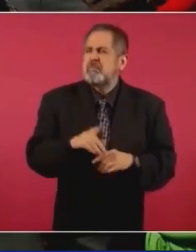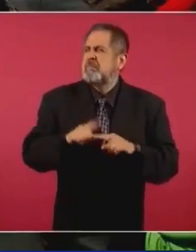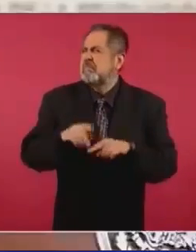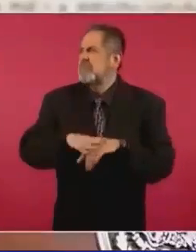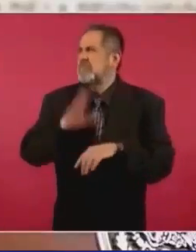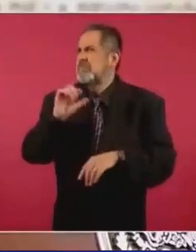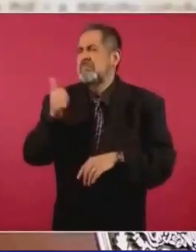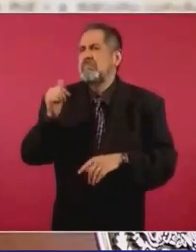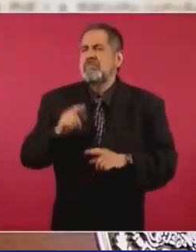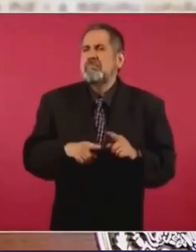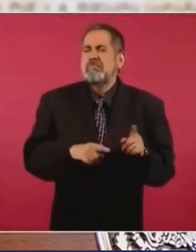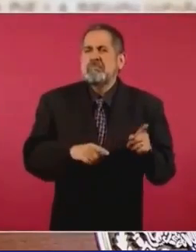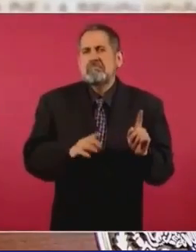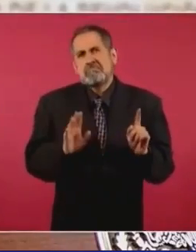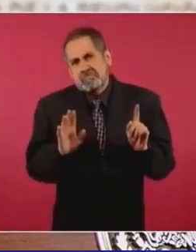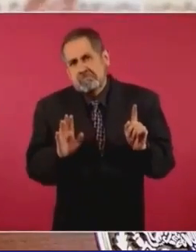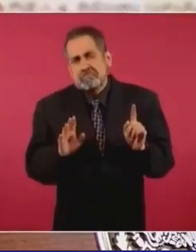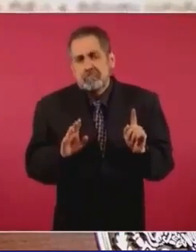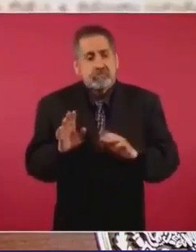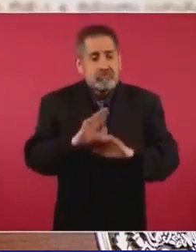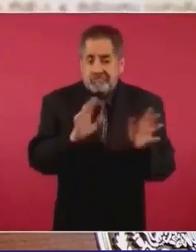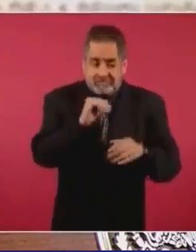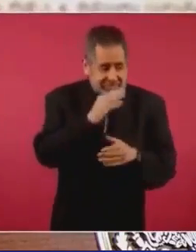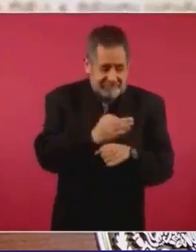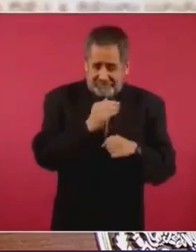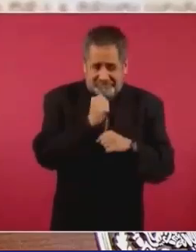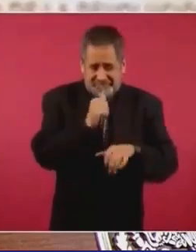más? No,